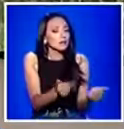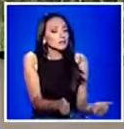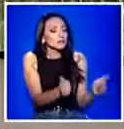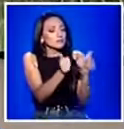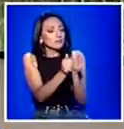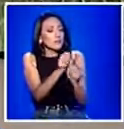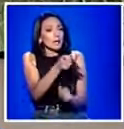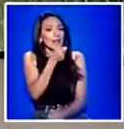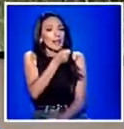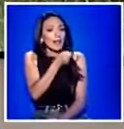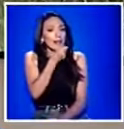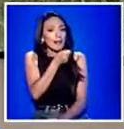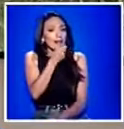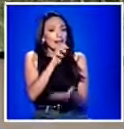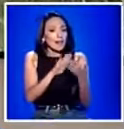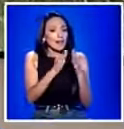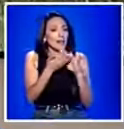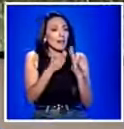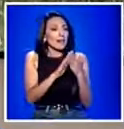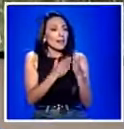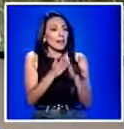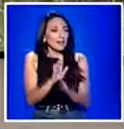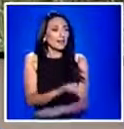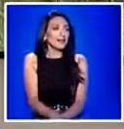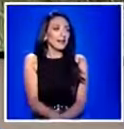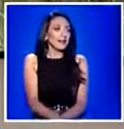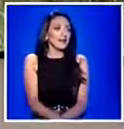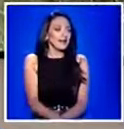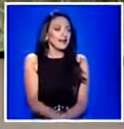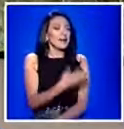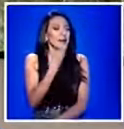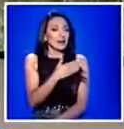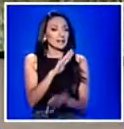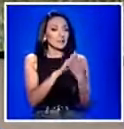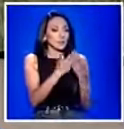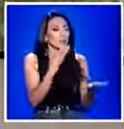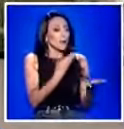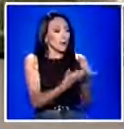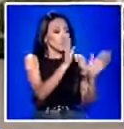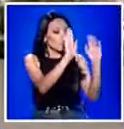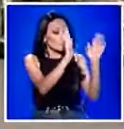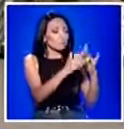equipo de reporteros comunitarios, nuestro equipo móvil de Televistazo en la comunidad. Gracias mi querida vecina.